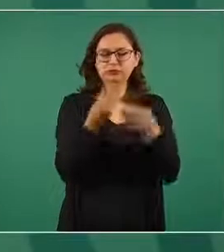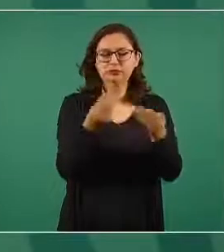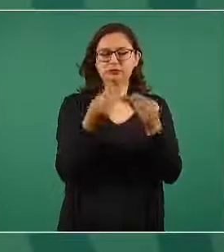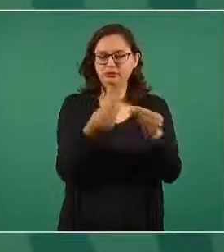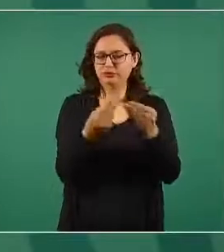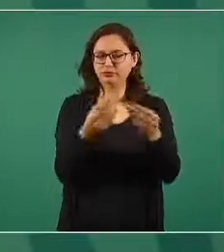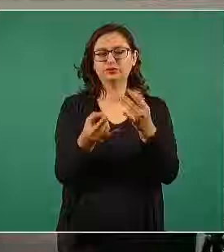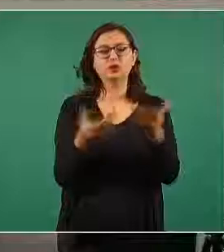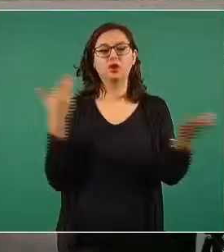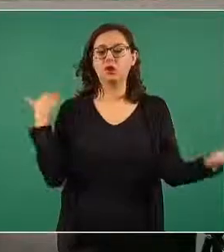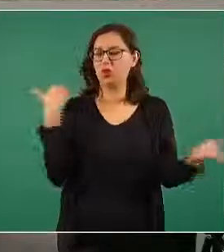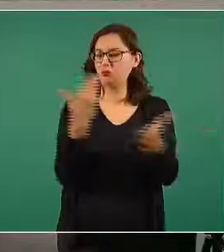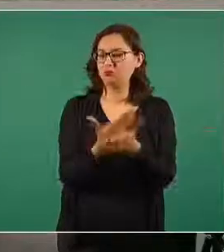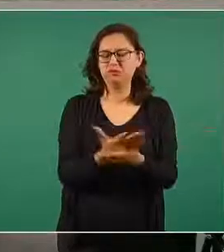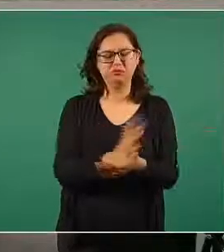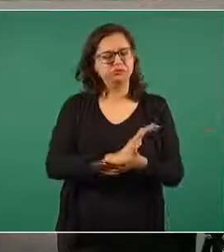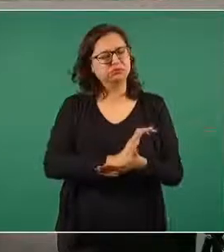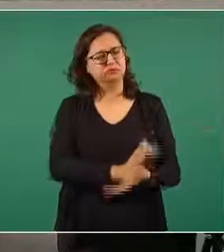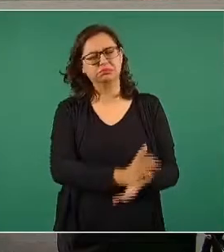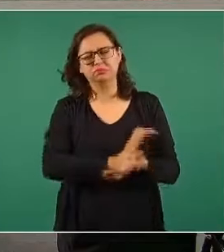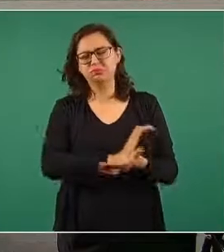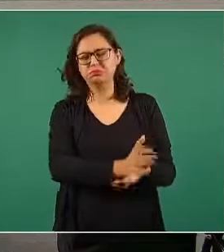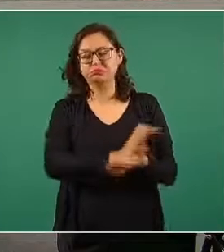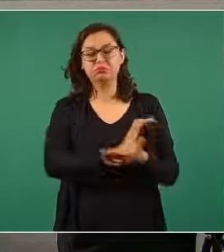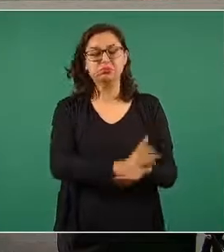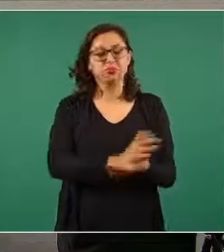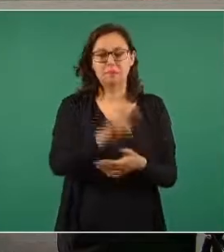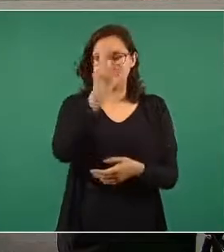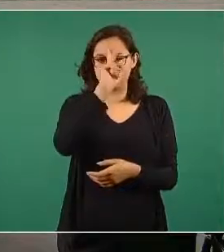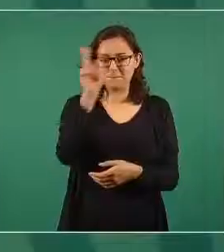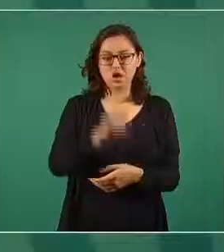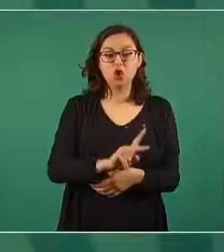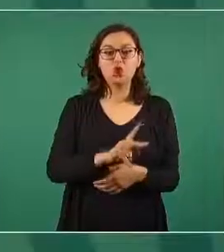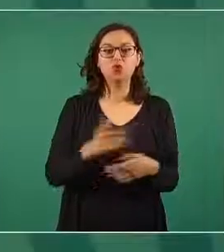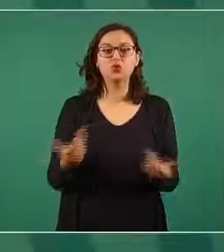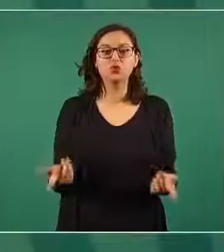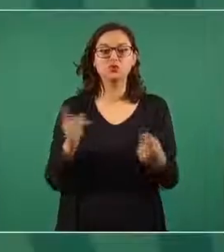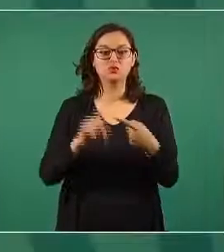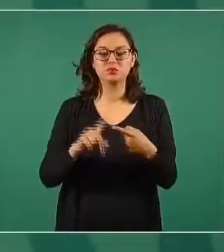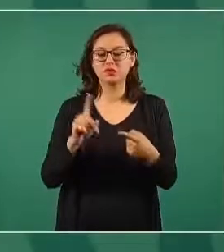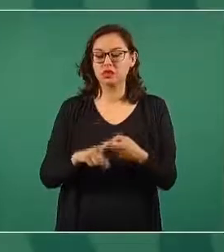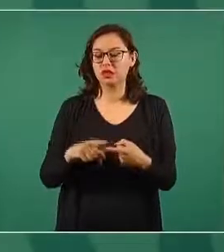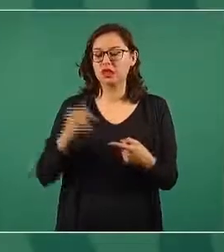de México, considero. Después de los mexicas,